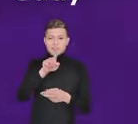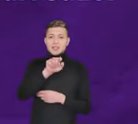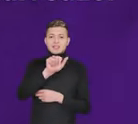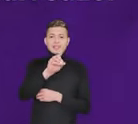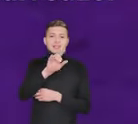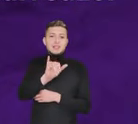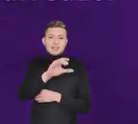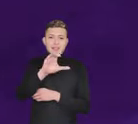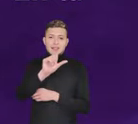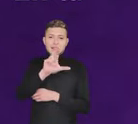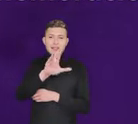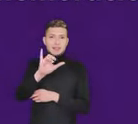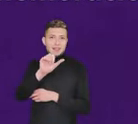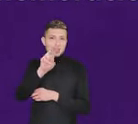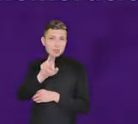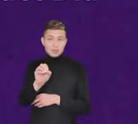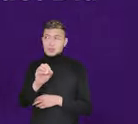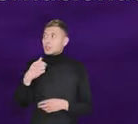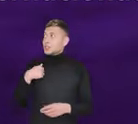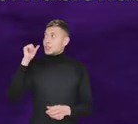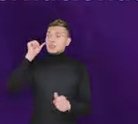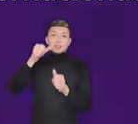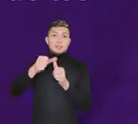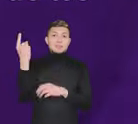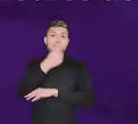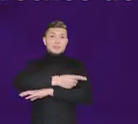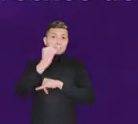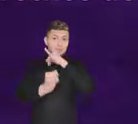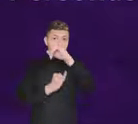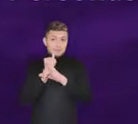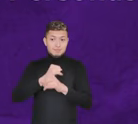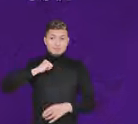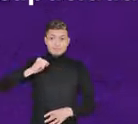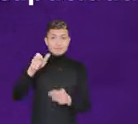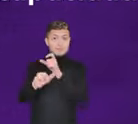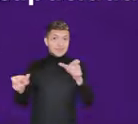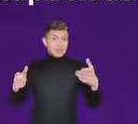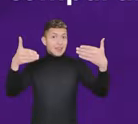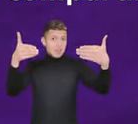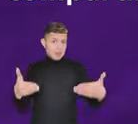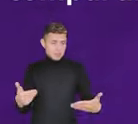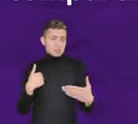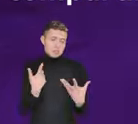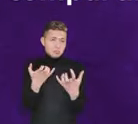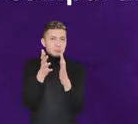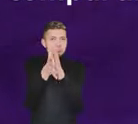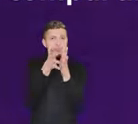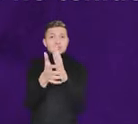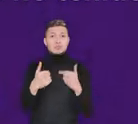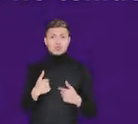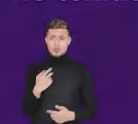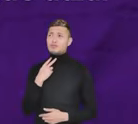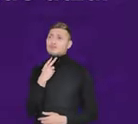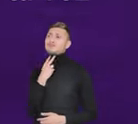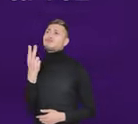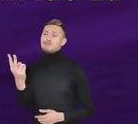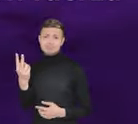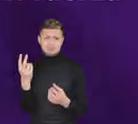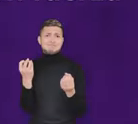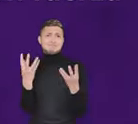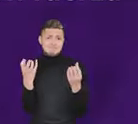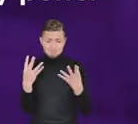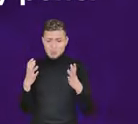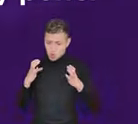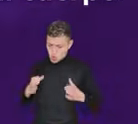Mi nombre es Sadi Carriazo. En la conmemoración del Día Internacional de los Derechos de las Personas con Discapacidad, quiero compartirles que he tenido que alzar la voz